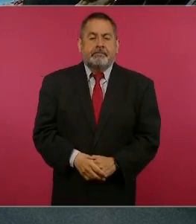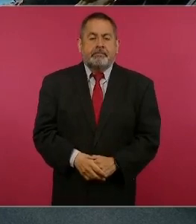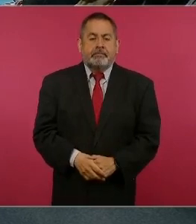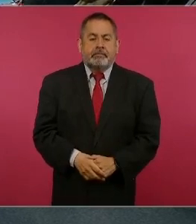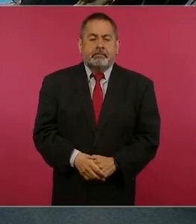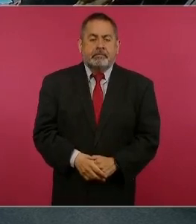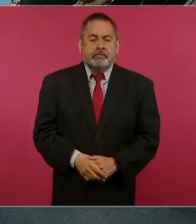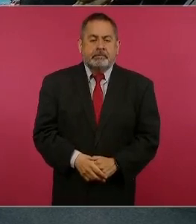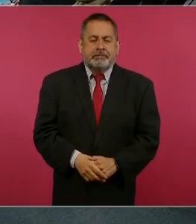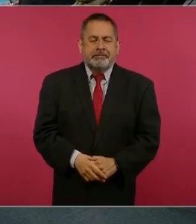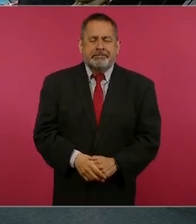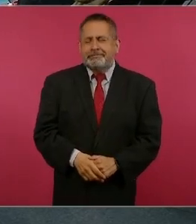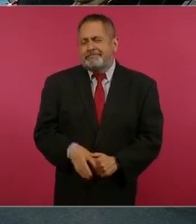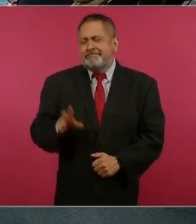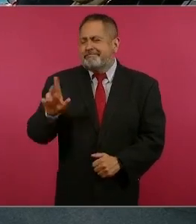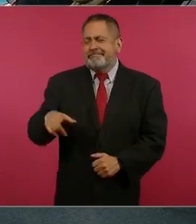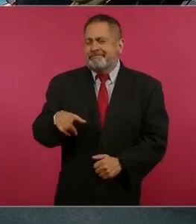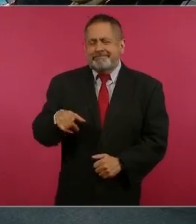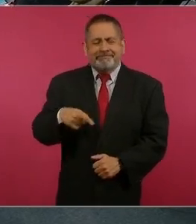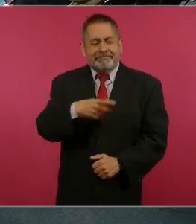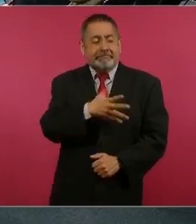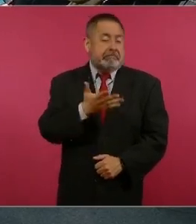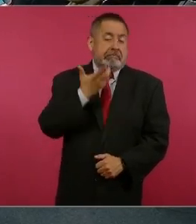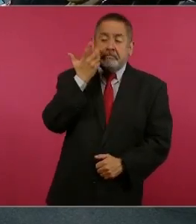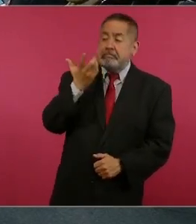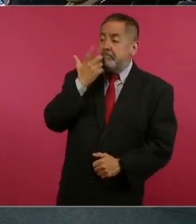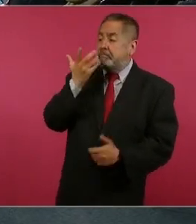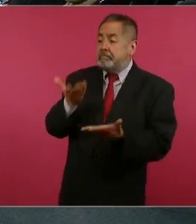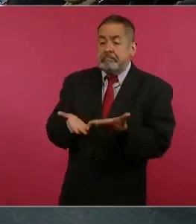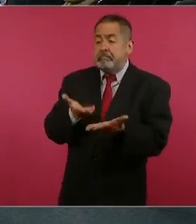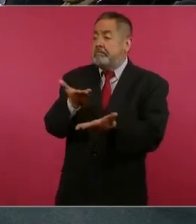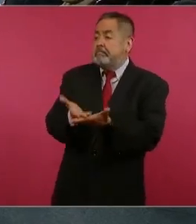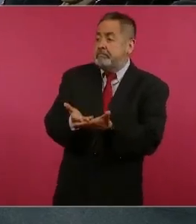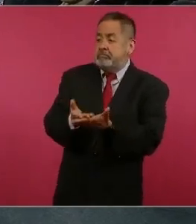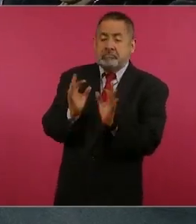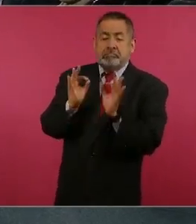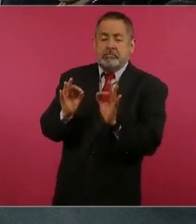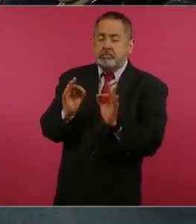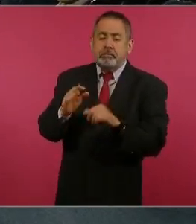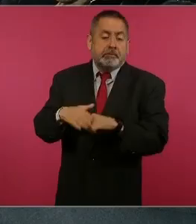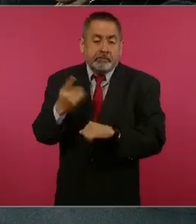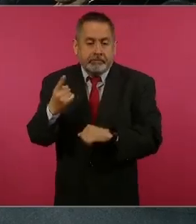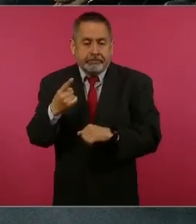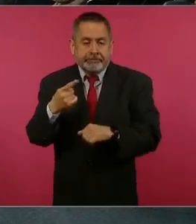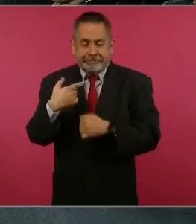es la temporada, es la temporada.